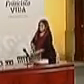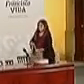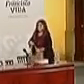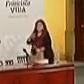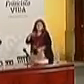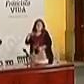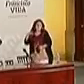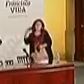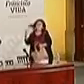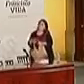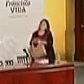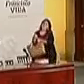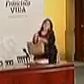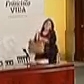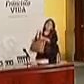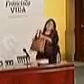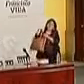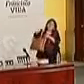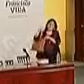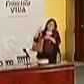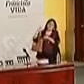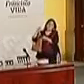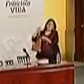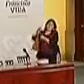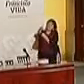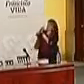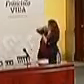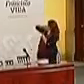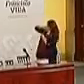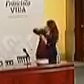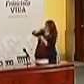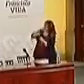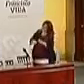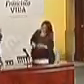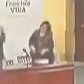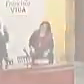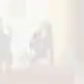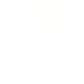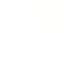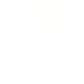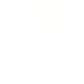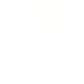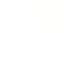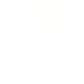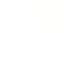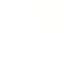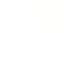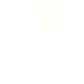Ya cortamos.